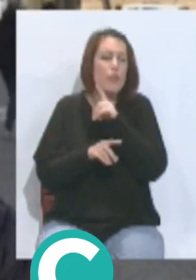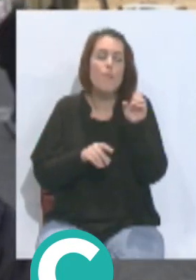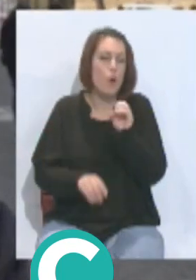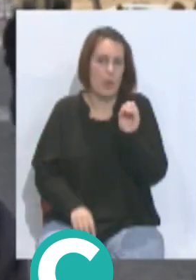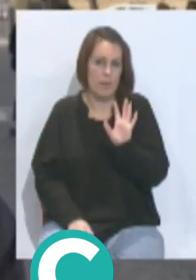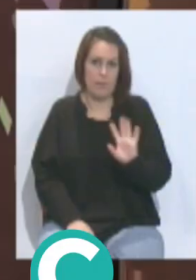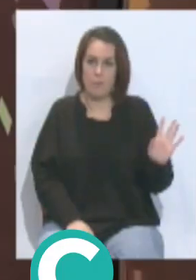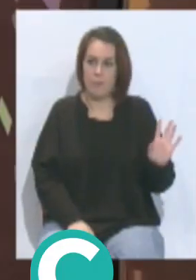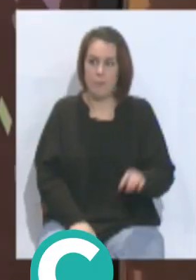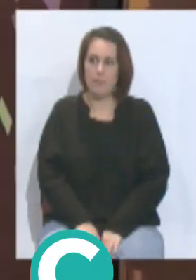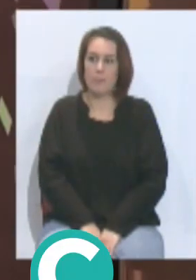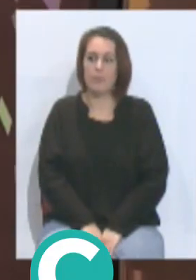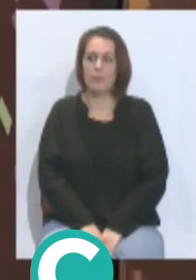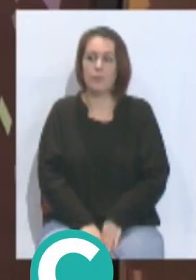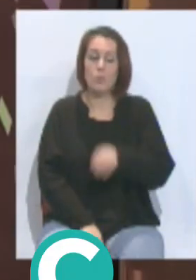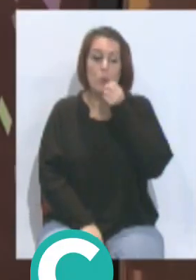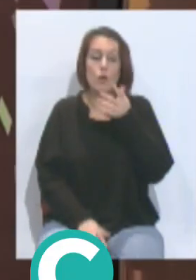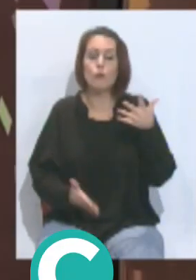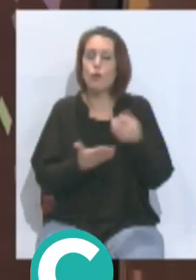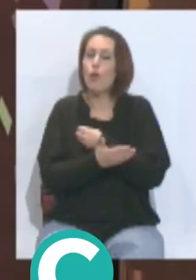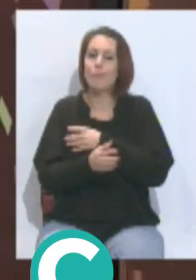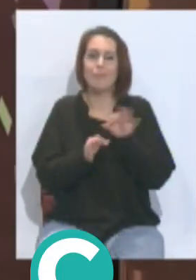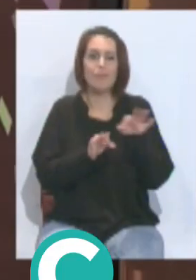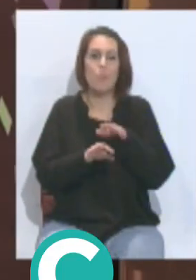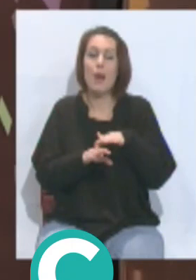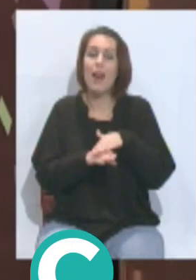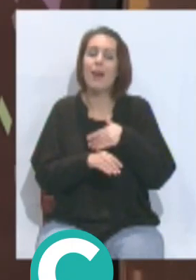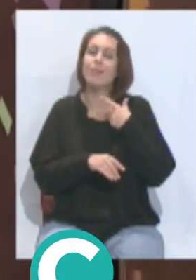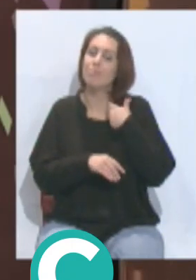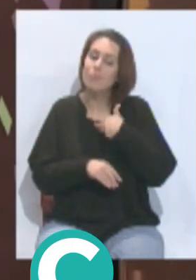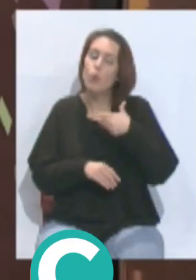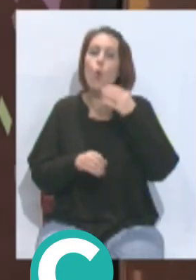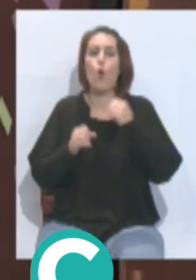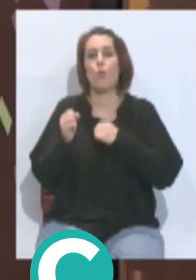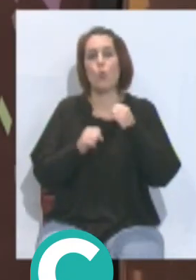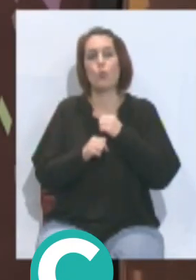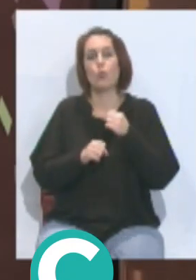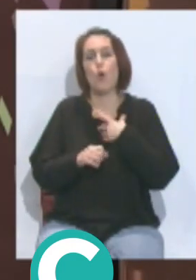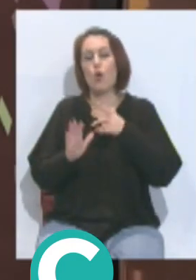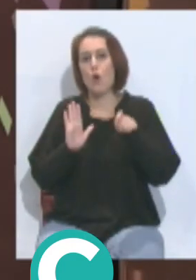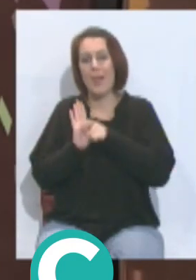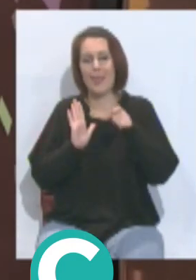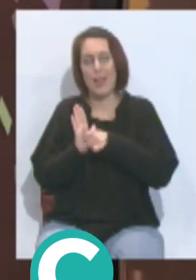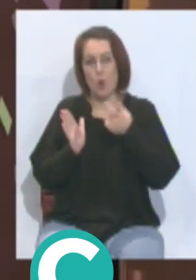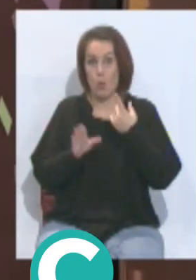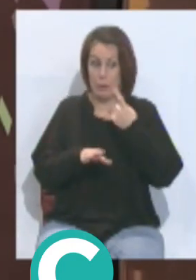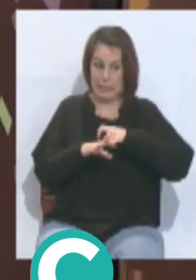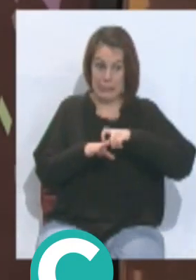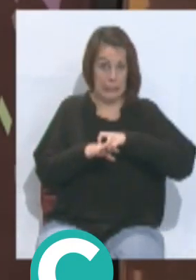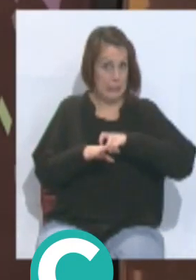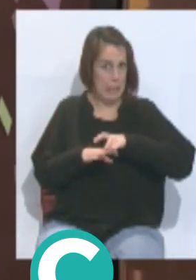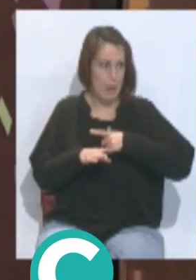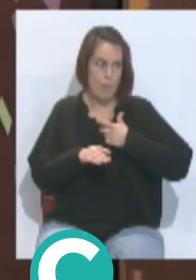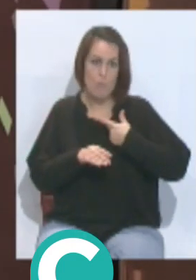para ello, ¿no? Bueno, pues todo listo, como ven, para ese concurso de romanceros, una modalidad además absolutamente